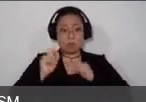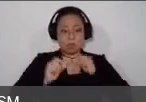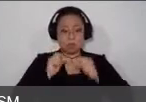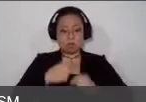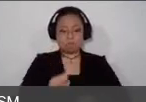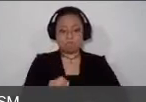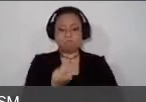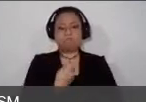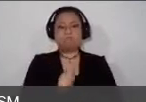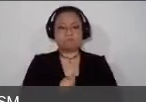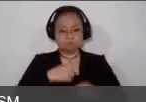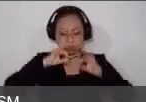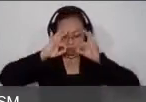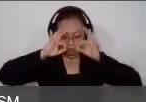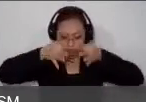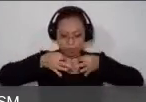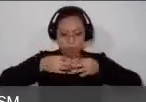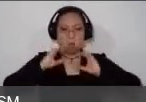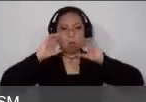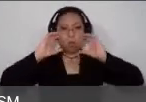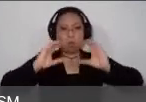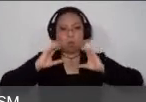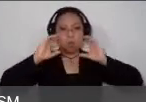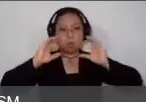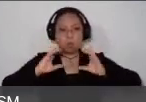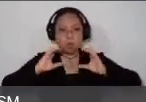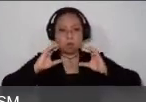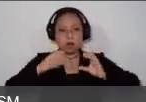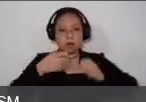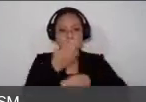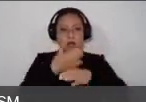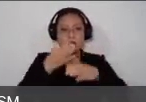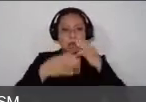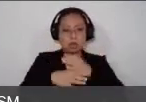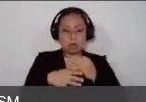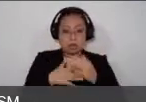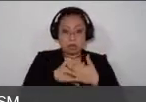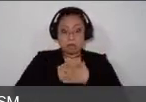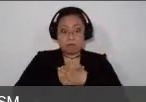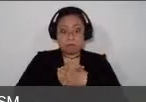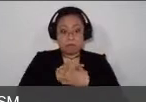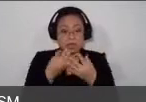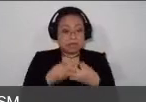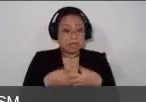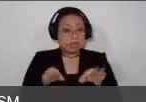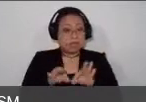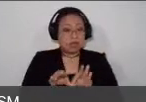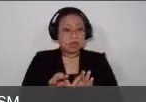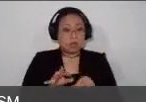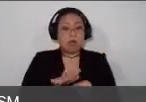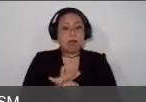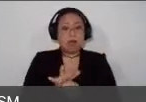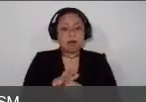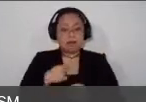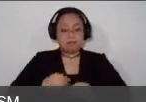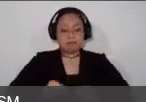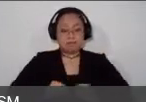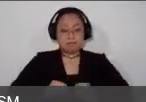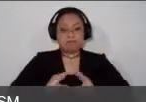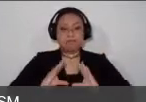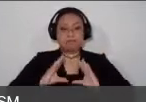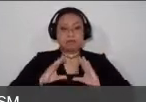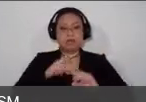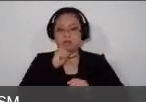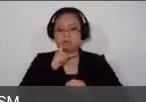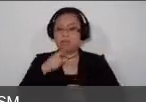a cuidarse de cosas que para mí son esenciales como es cuidar cuidar a la familia